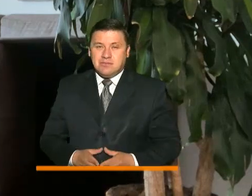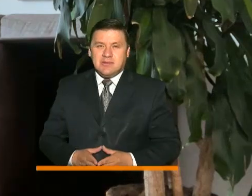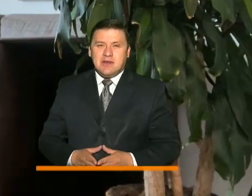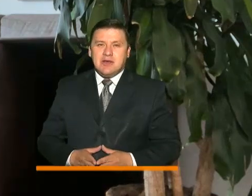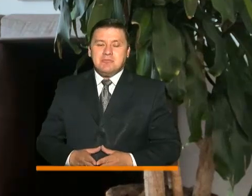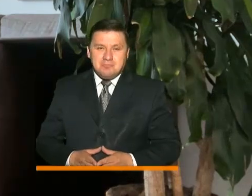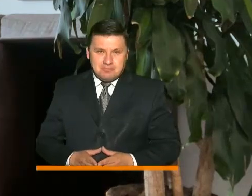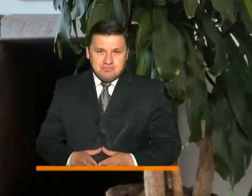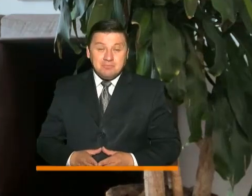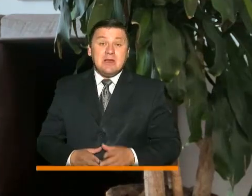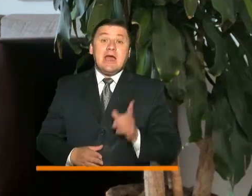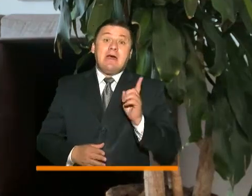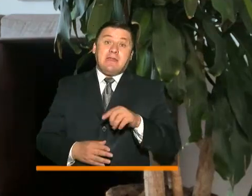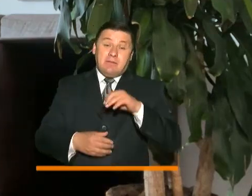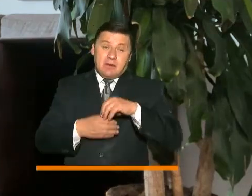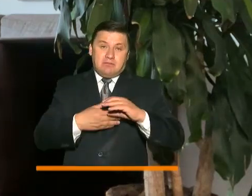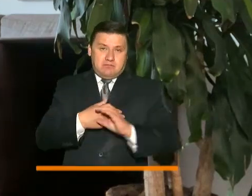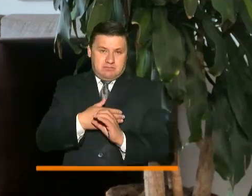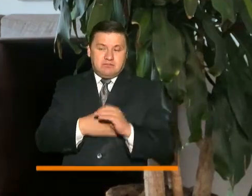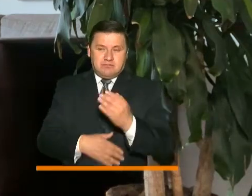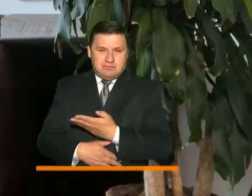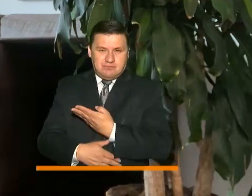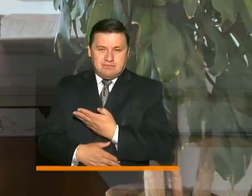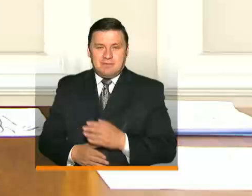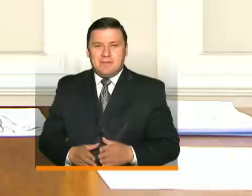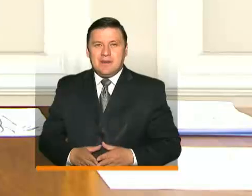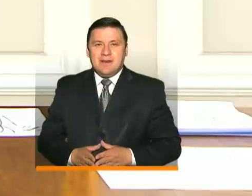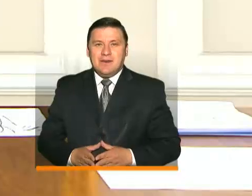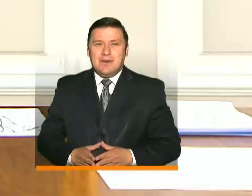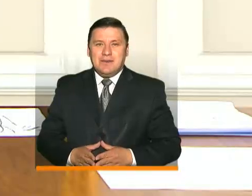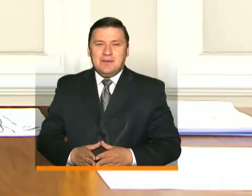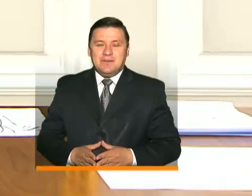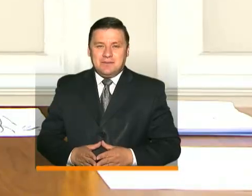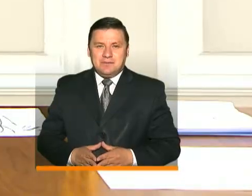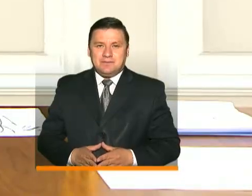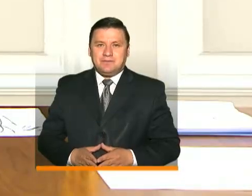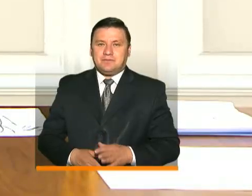www.feriagourmet.co y en Instagram @feriagourmetcol.